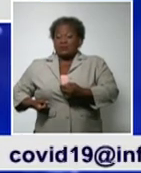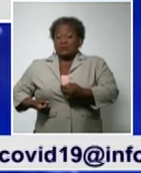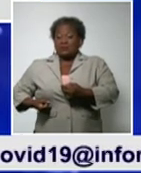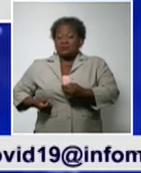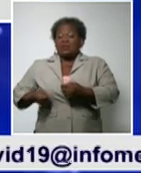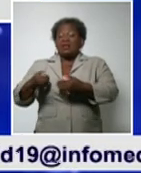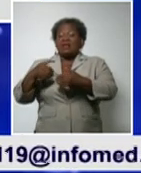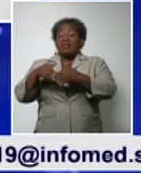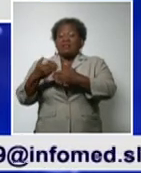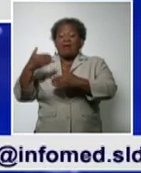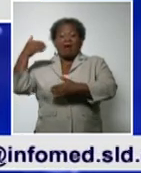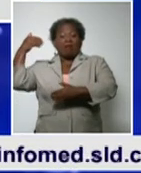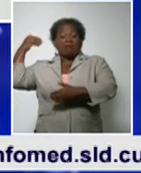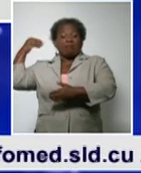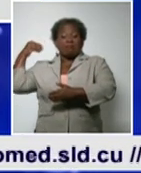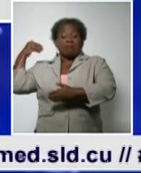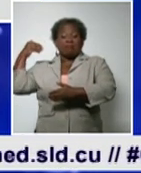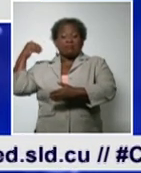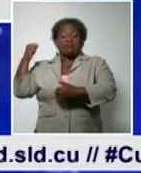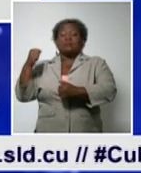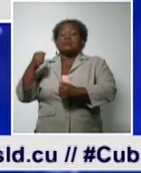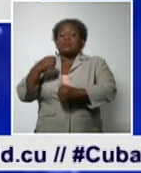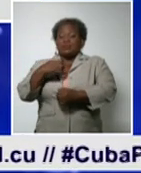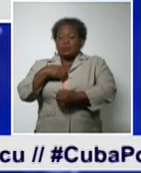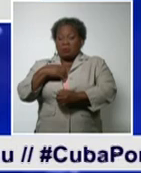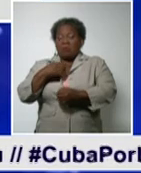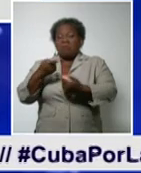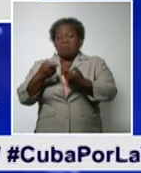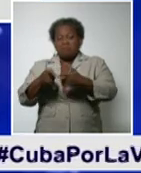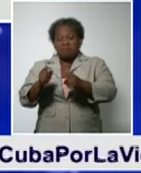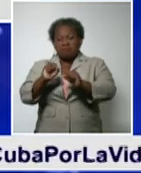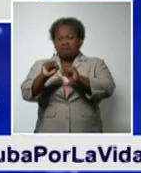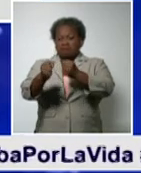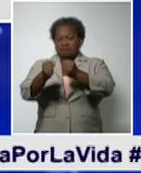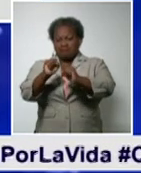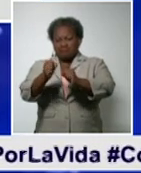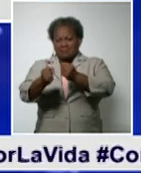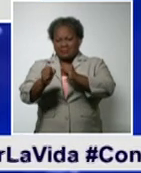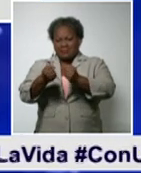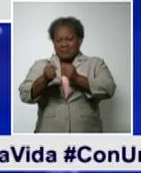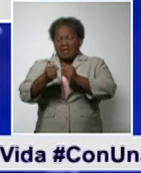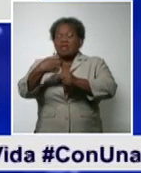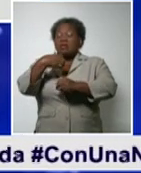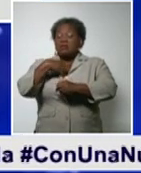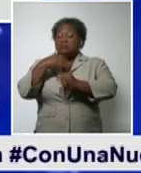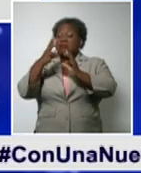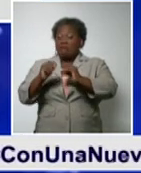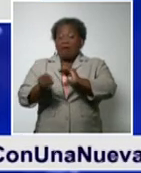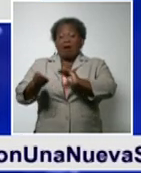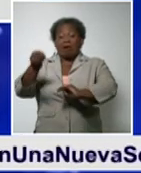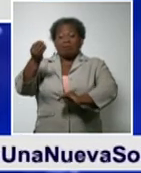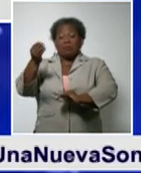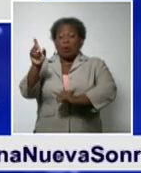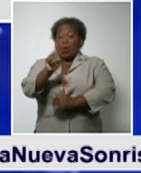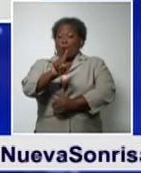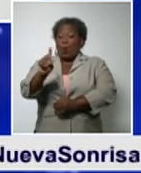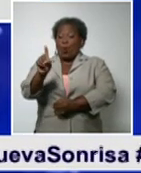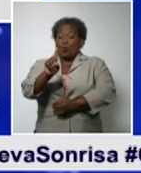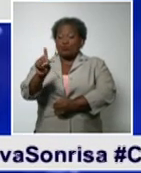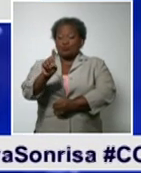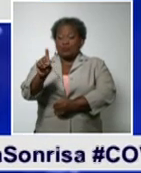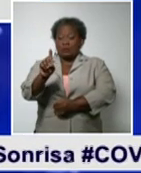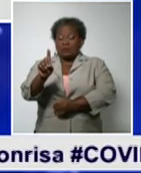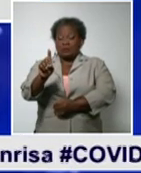tuvo, pero también va controlando, aunque todavía hoy es una cifra alta. 11 casos para la provincia de